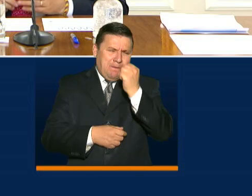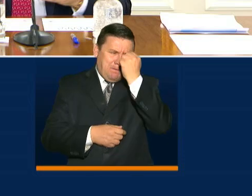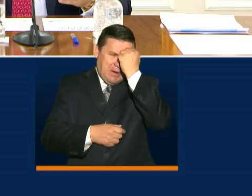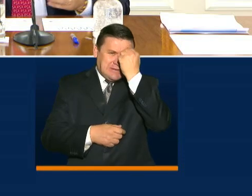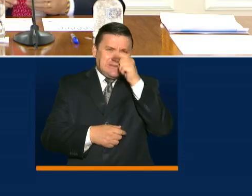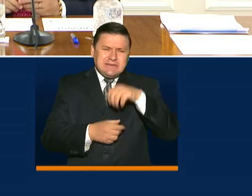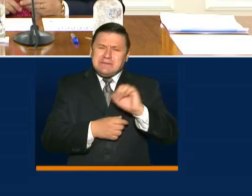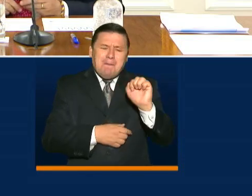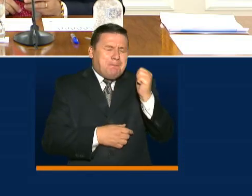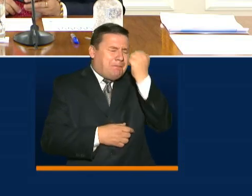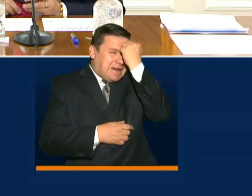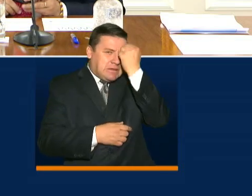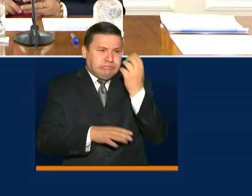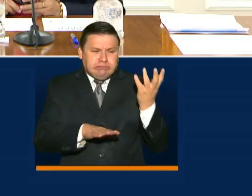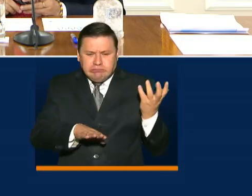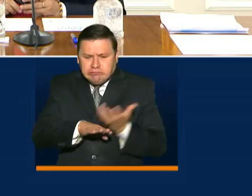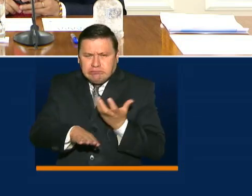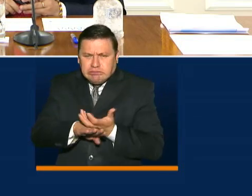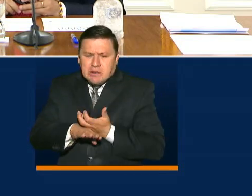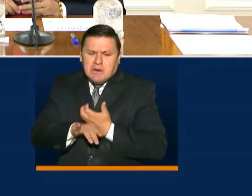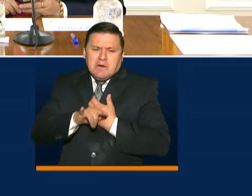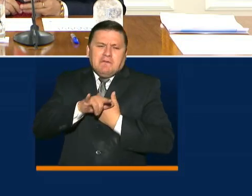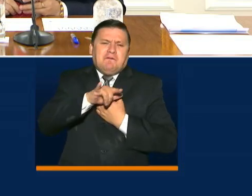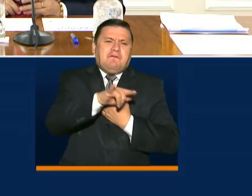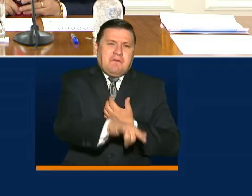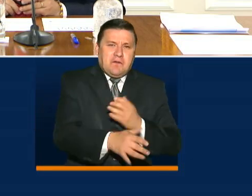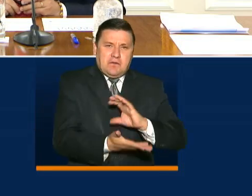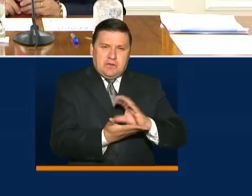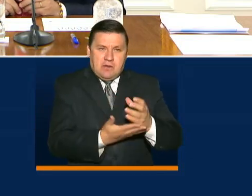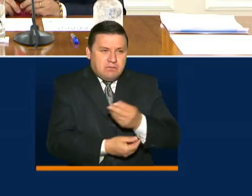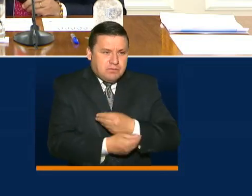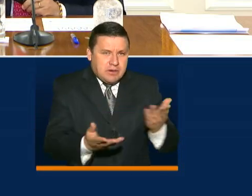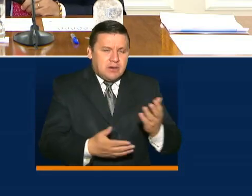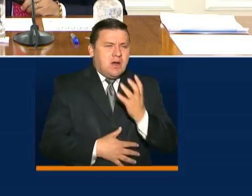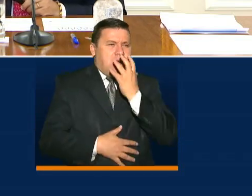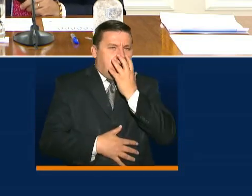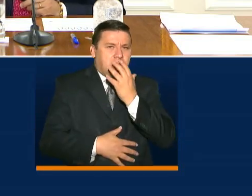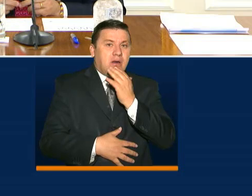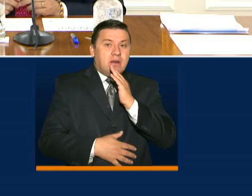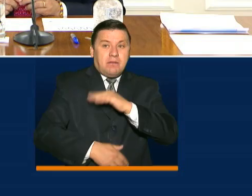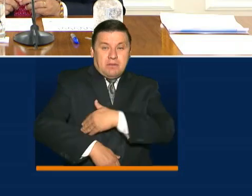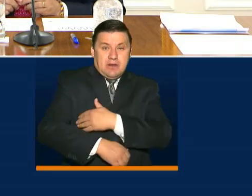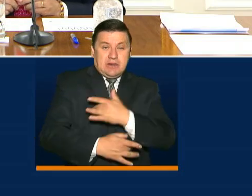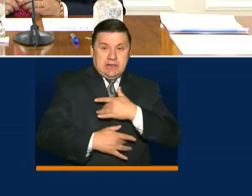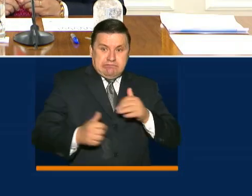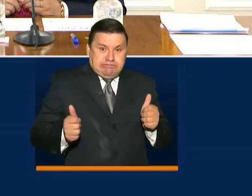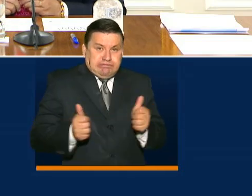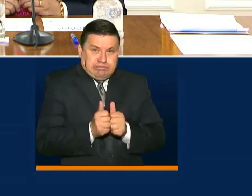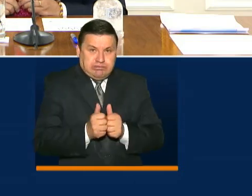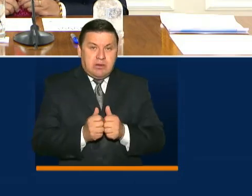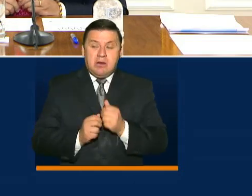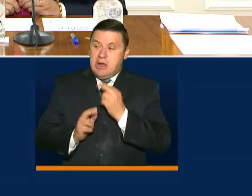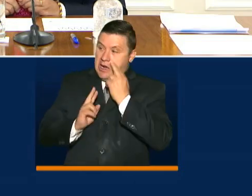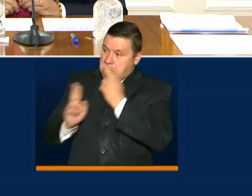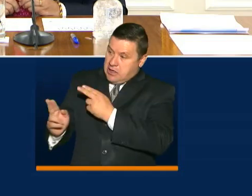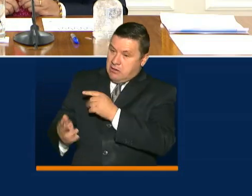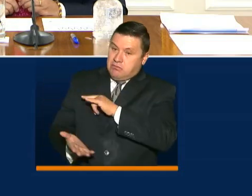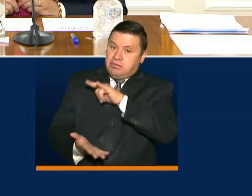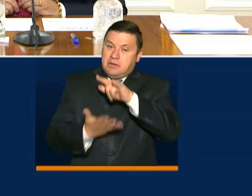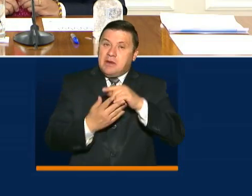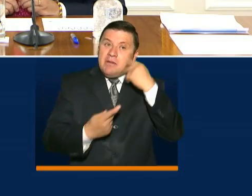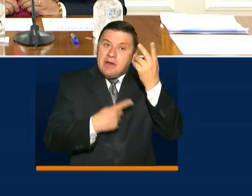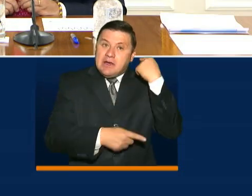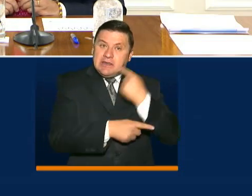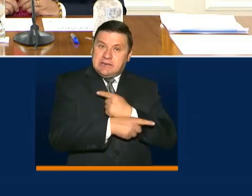de ventiladores para fortalecer las unidades de cuidado intensivo, trabajando con el Ministerio de Salud, y también reconocer la visita que usted también hizo la